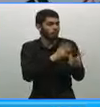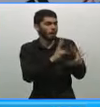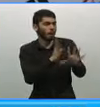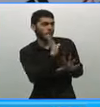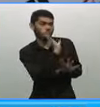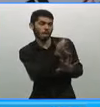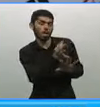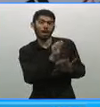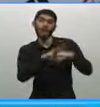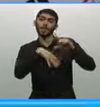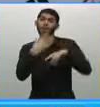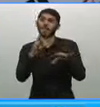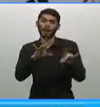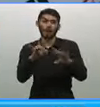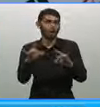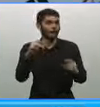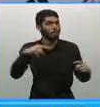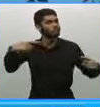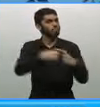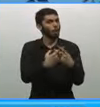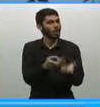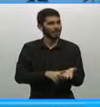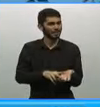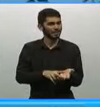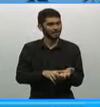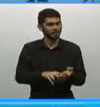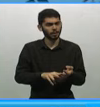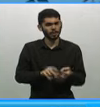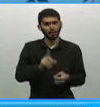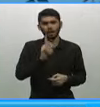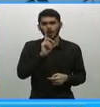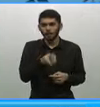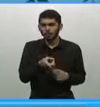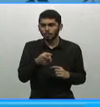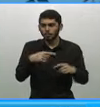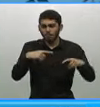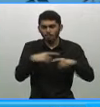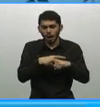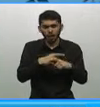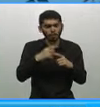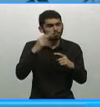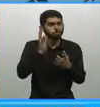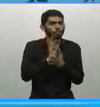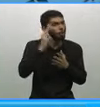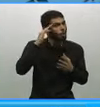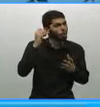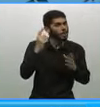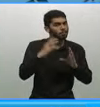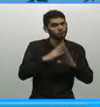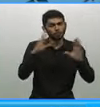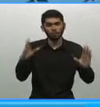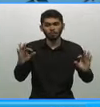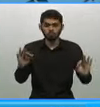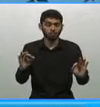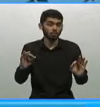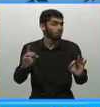giras, los partidos tienen mucho de importante, más allá de los 90 minutos de cada uno de los partidos, y es toda una semana